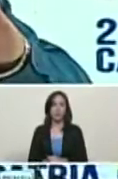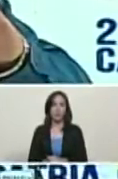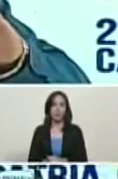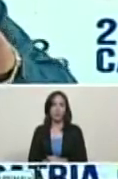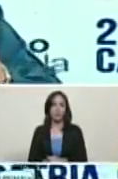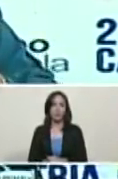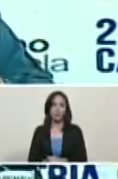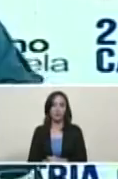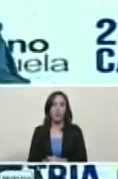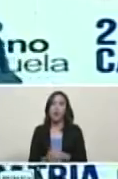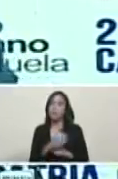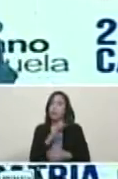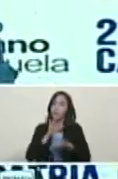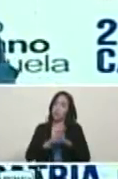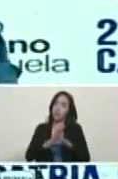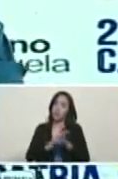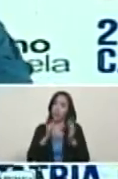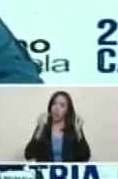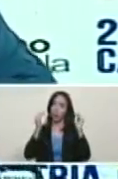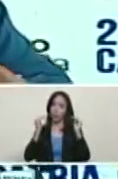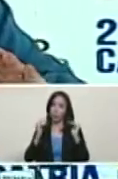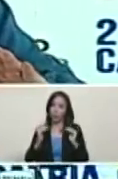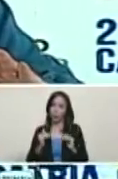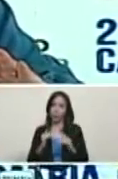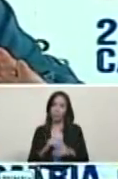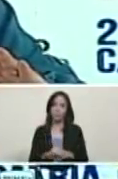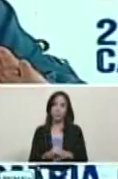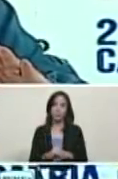calma y cordura.